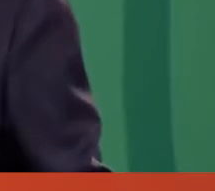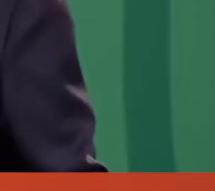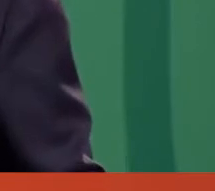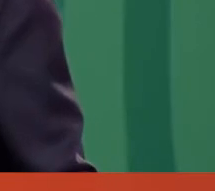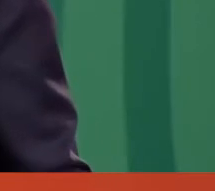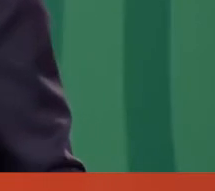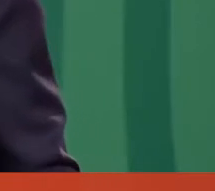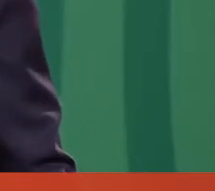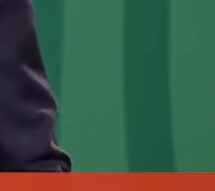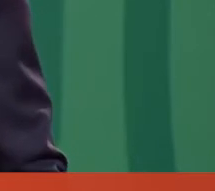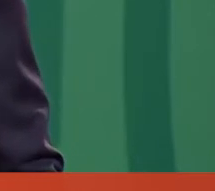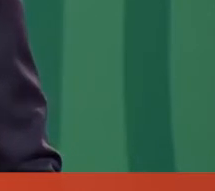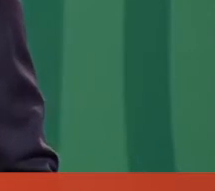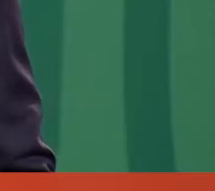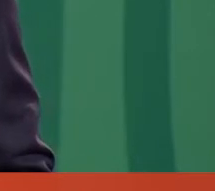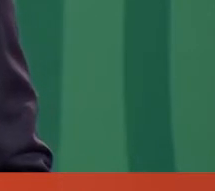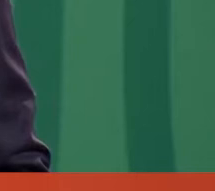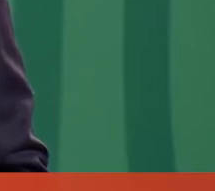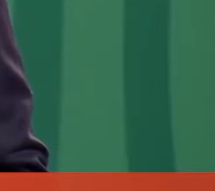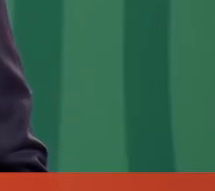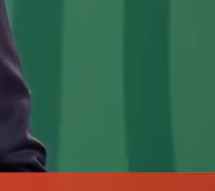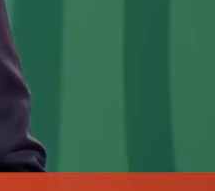chocheando.